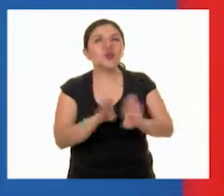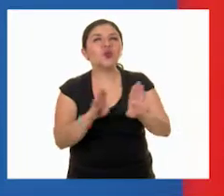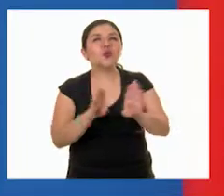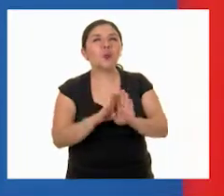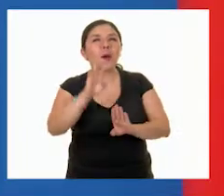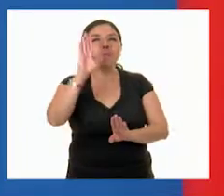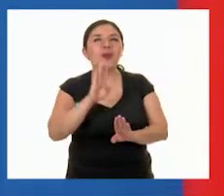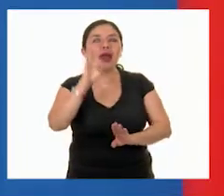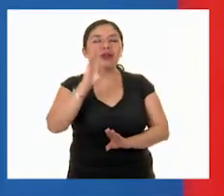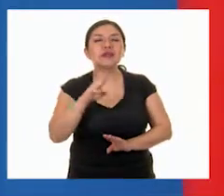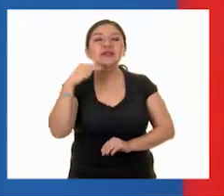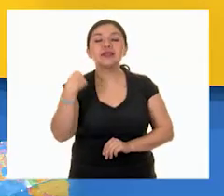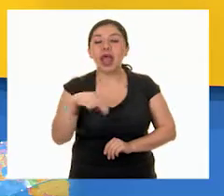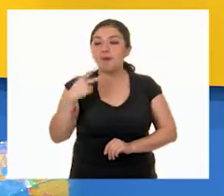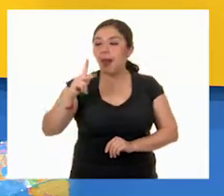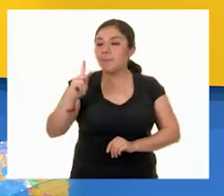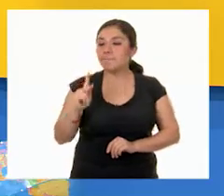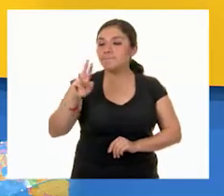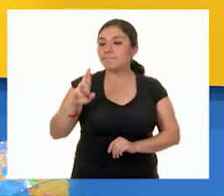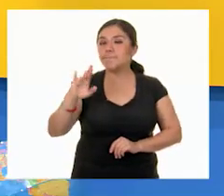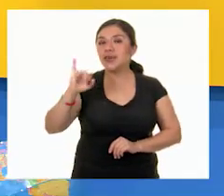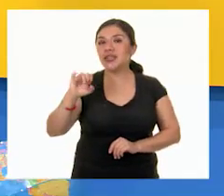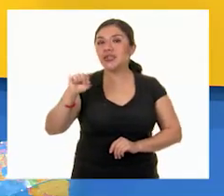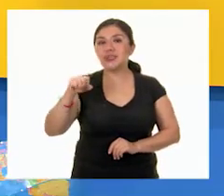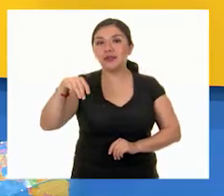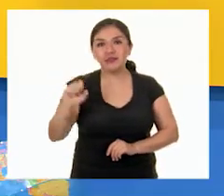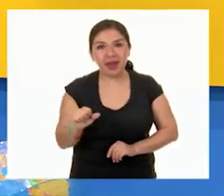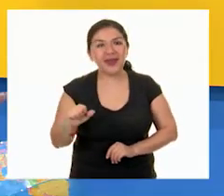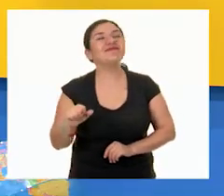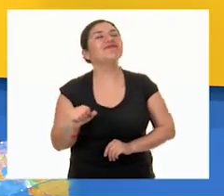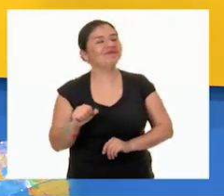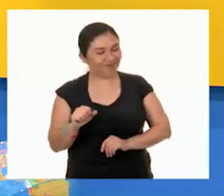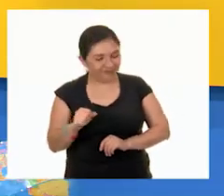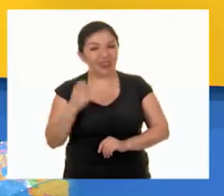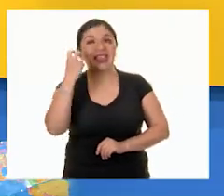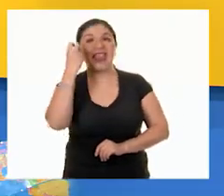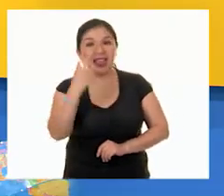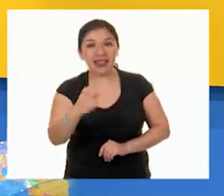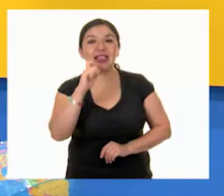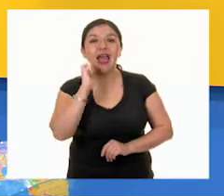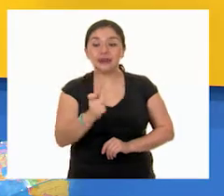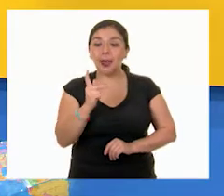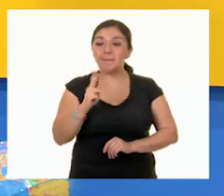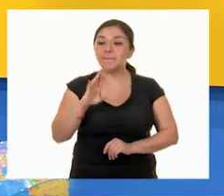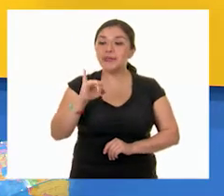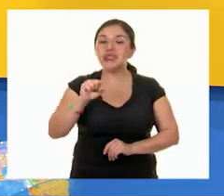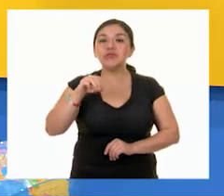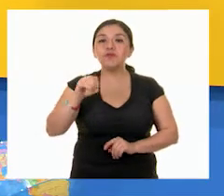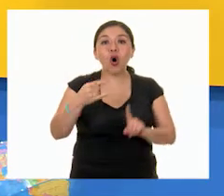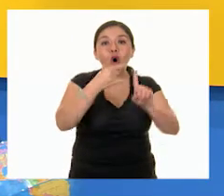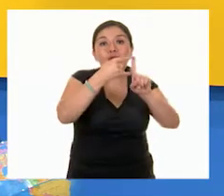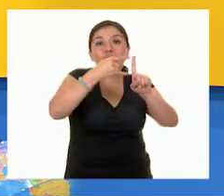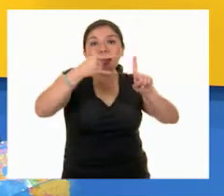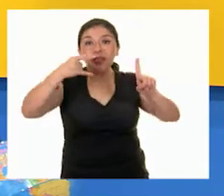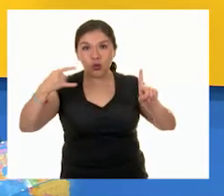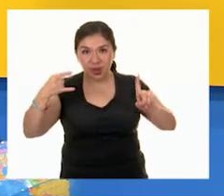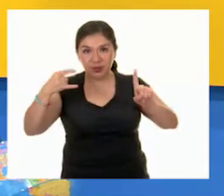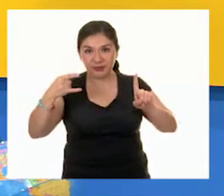de un prisma. Exactamente. Esta cama tiene forma de un prisma